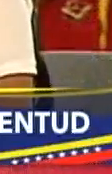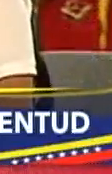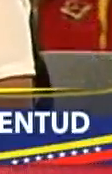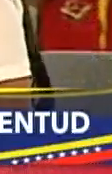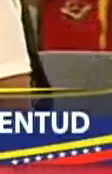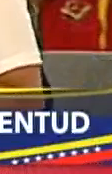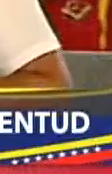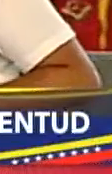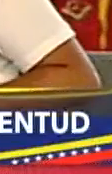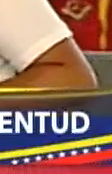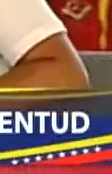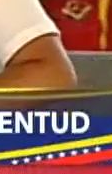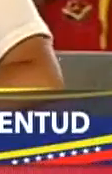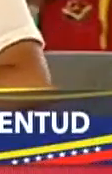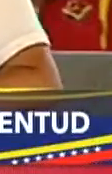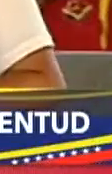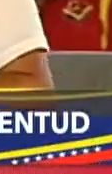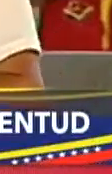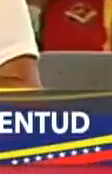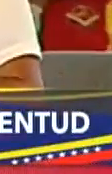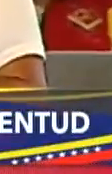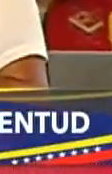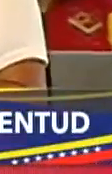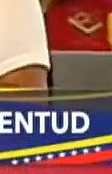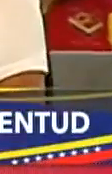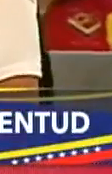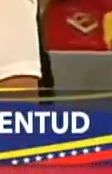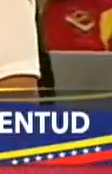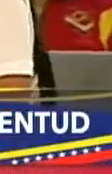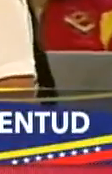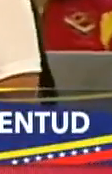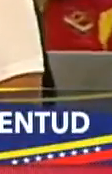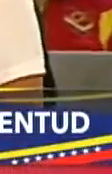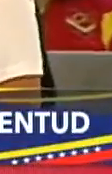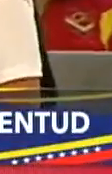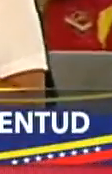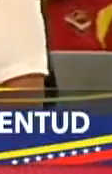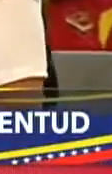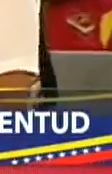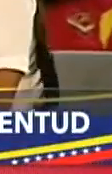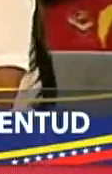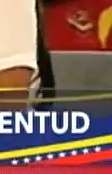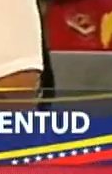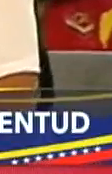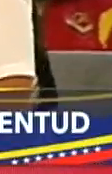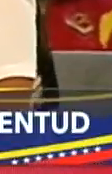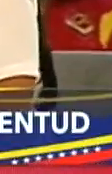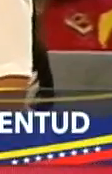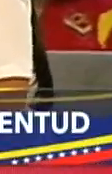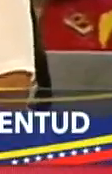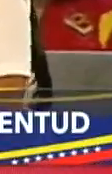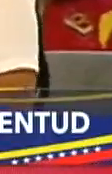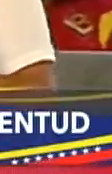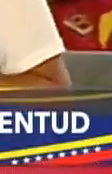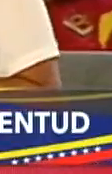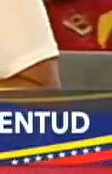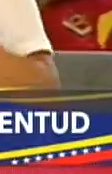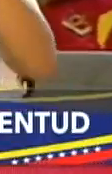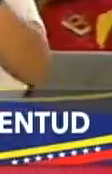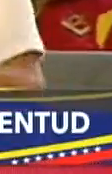En esas mesas de debate hablamos de temas interesantes, importantísimos, de la calidad educativa, de la educación, de la ciencia